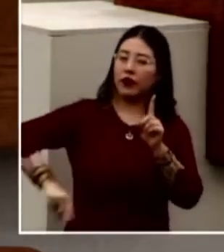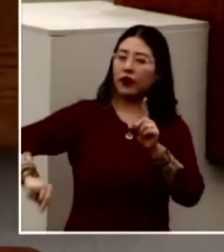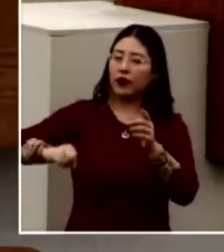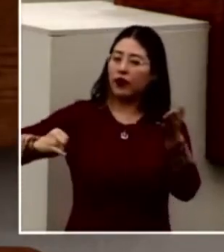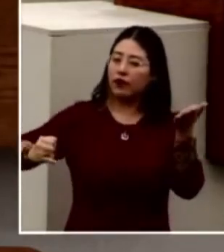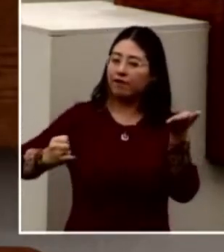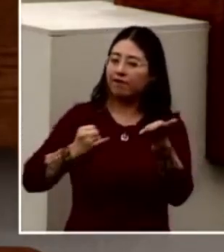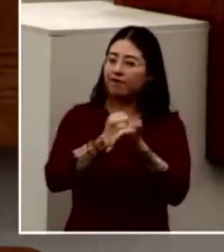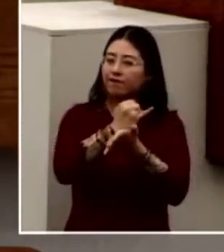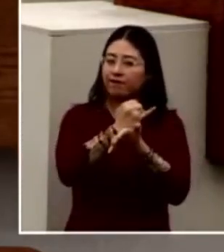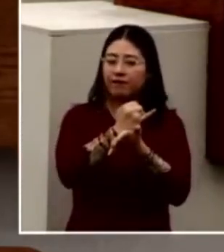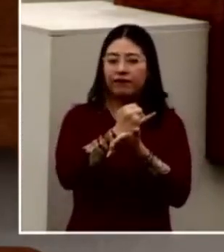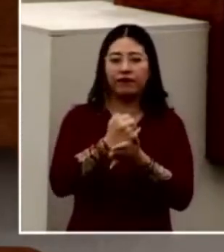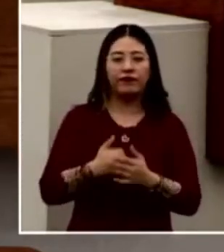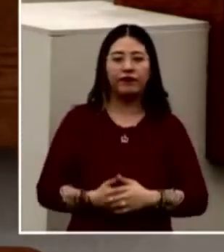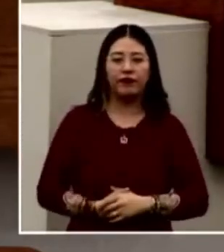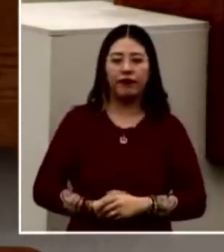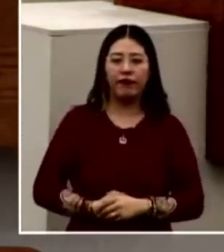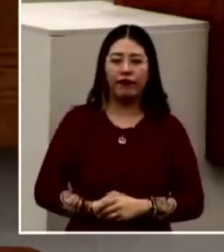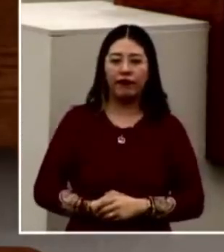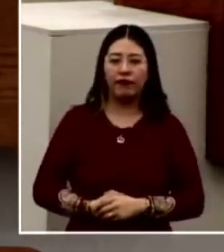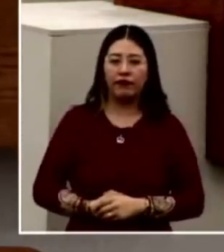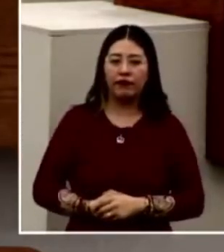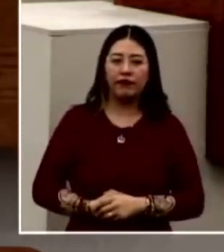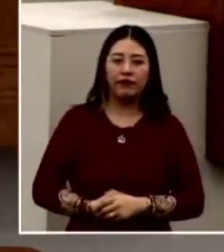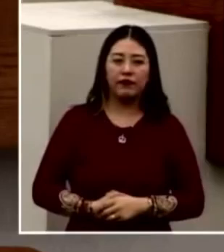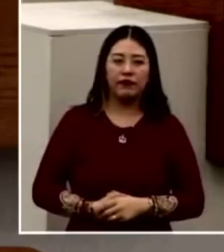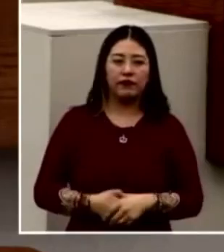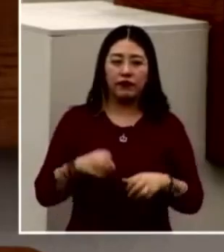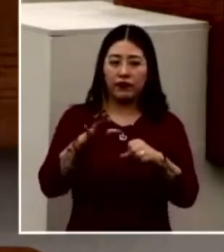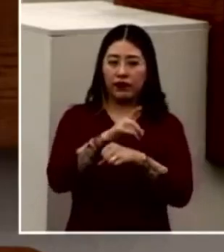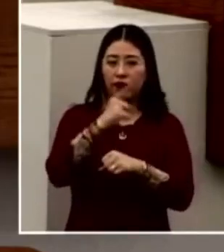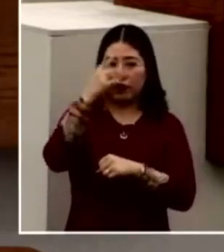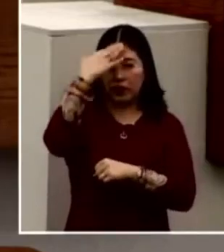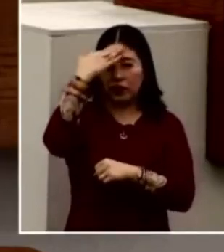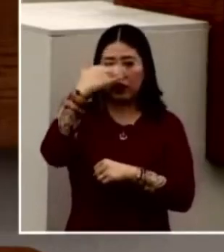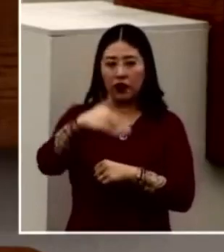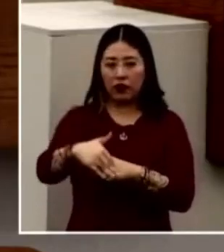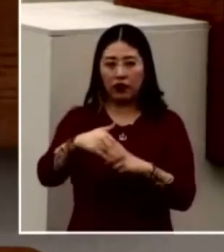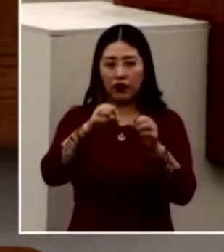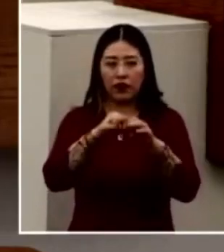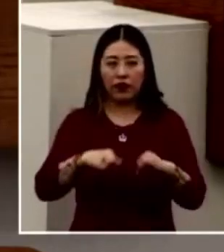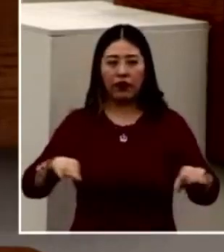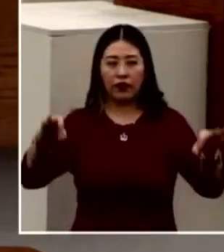la decisión por convicción y por formación